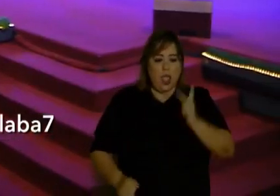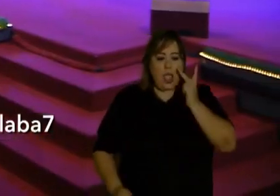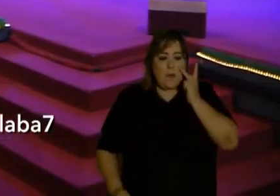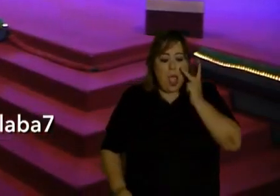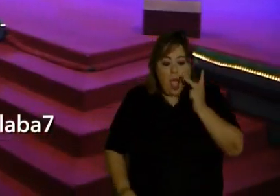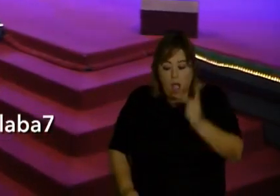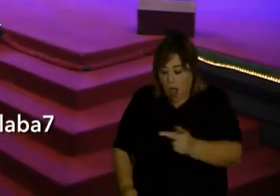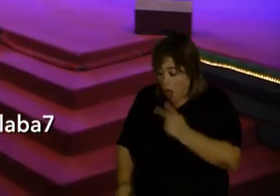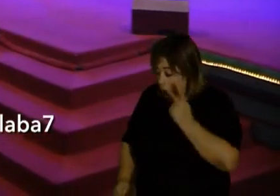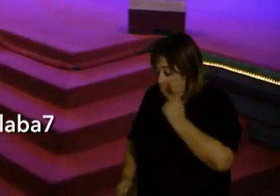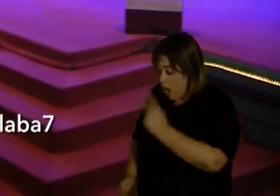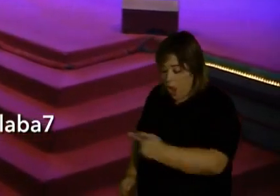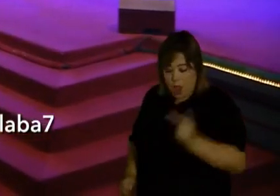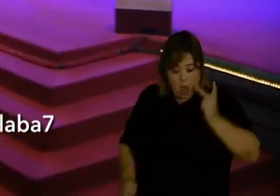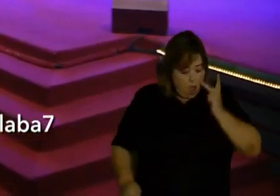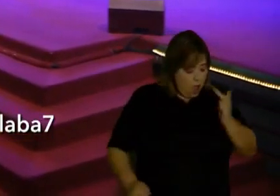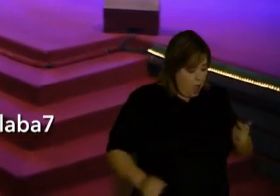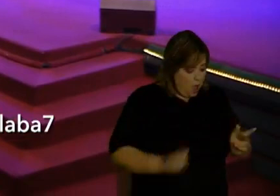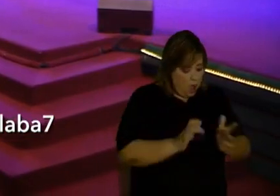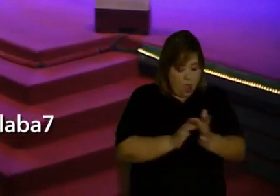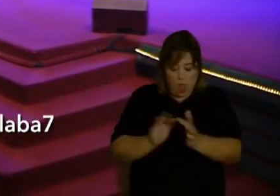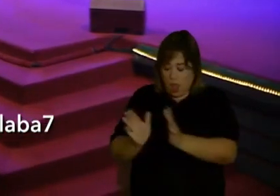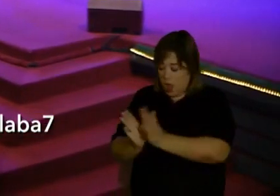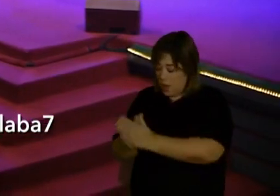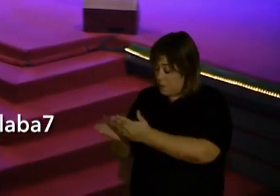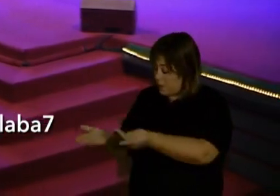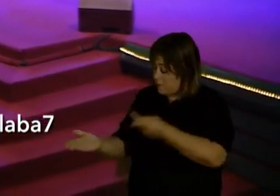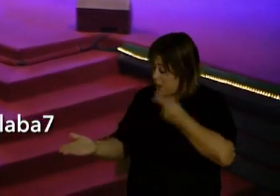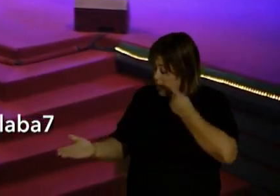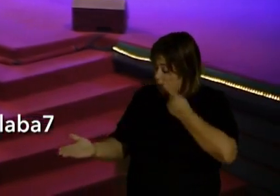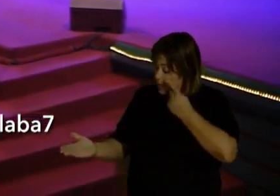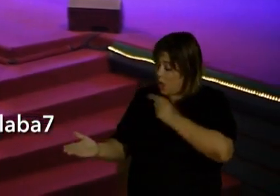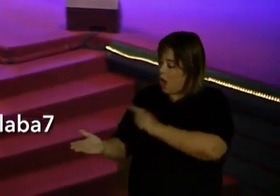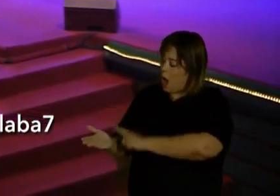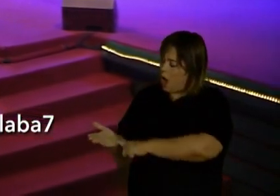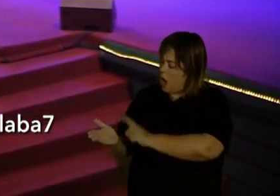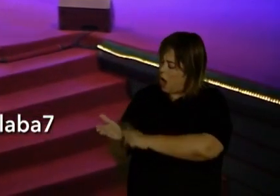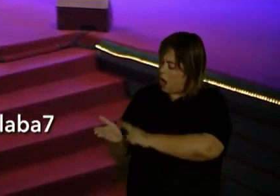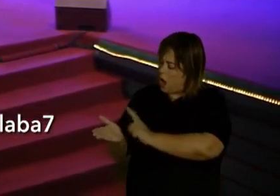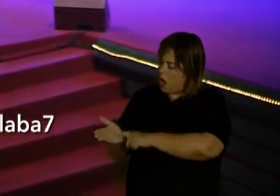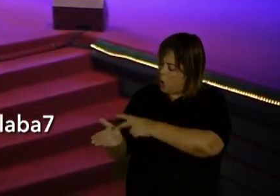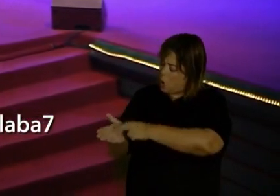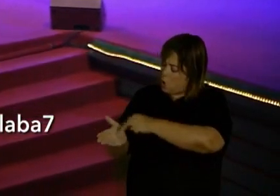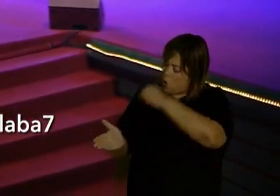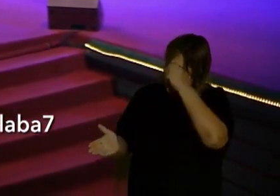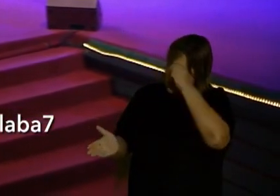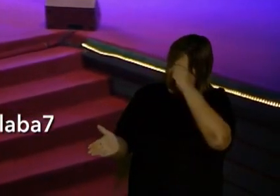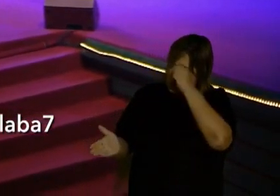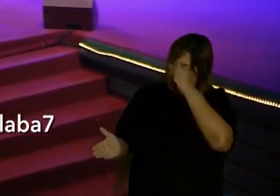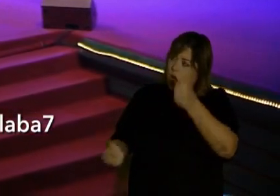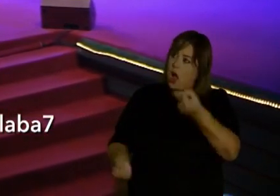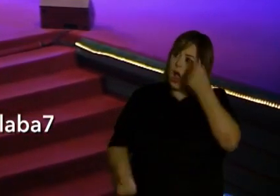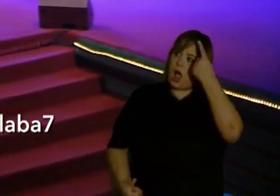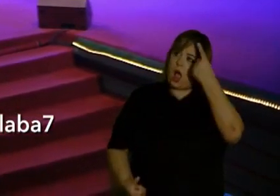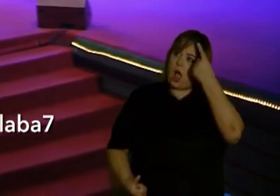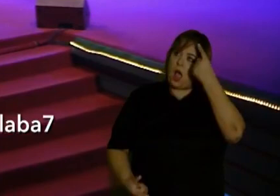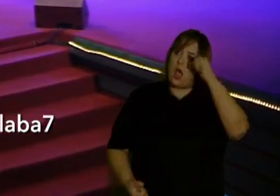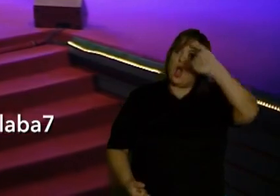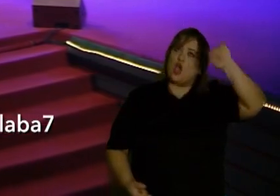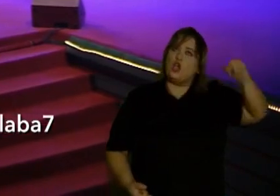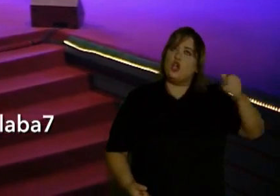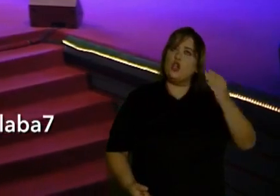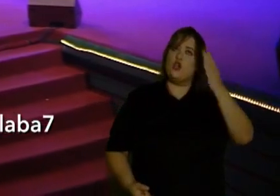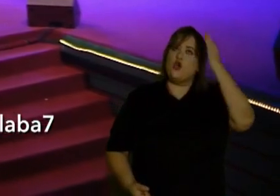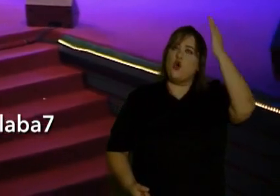dice comenzará a manifestarse a tu favor. Comenzarás a entender que cuando tú hables y digas, Jehová es mi pastor y nada me faltará, no